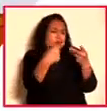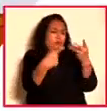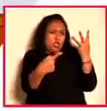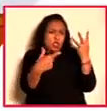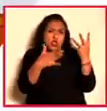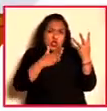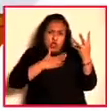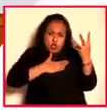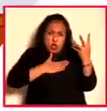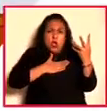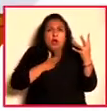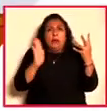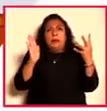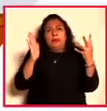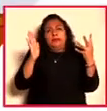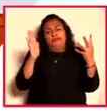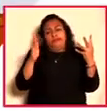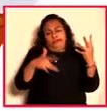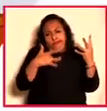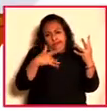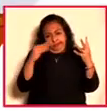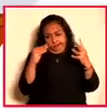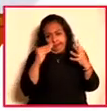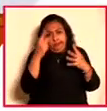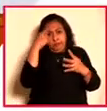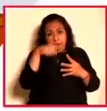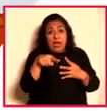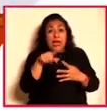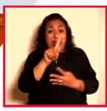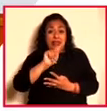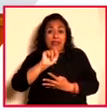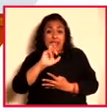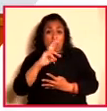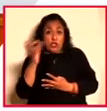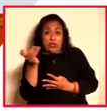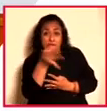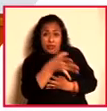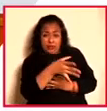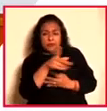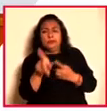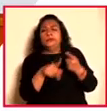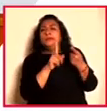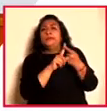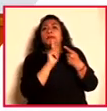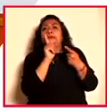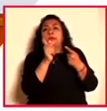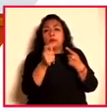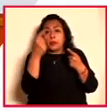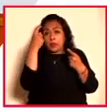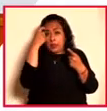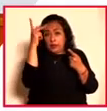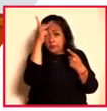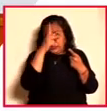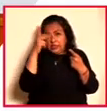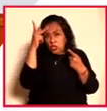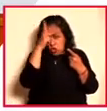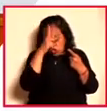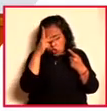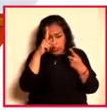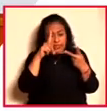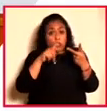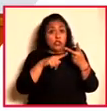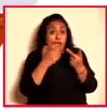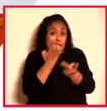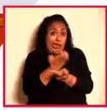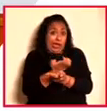manejado para la caída de Tenochtitlán, precisamente entre ellos los psicológicos, ¿verdad?, los económicos